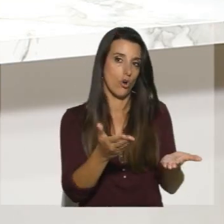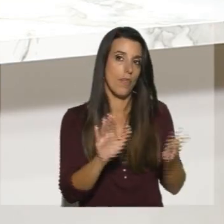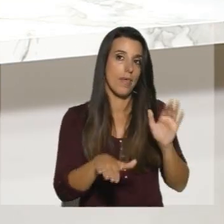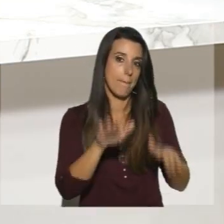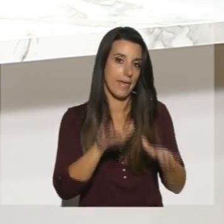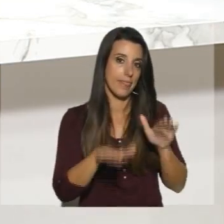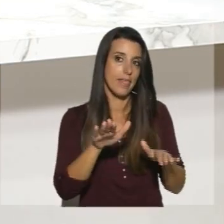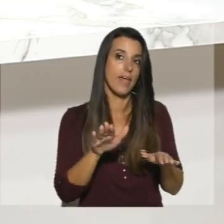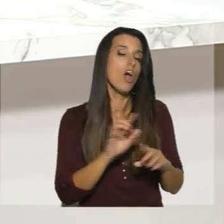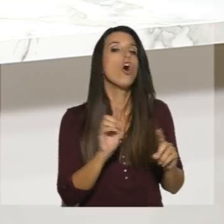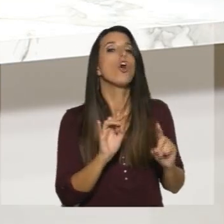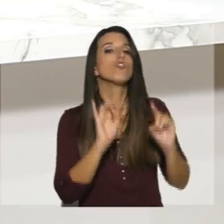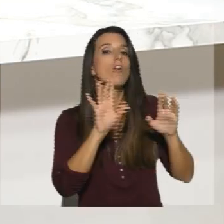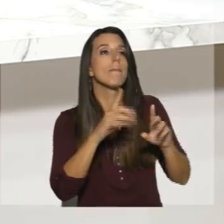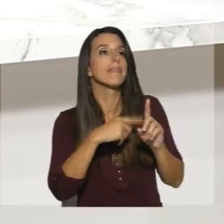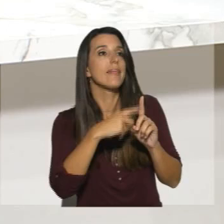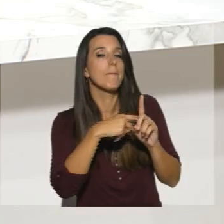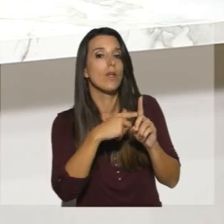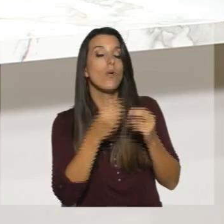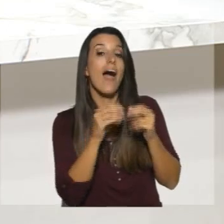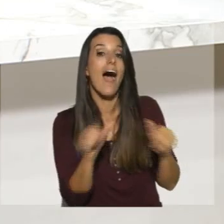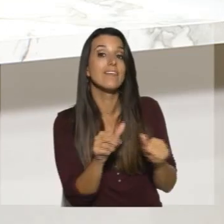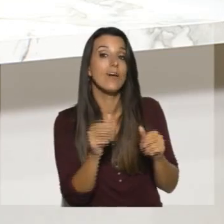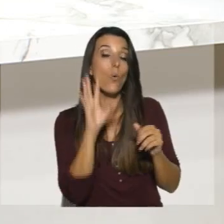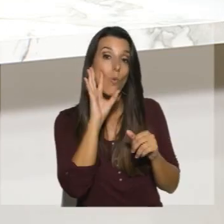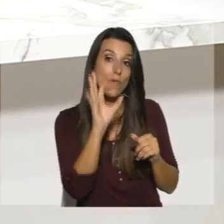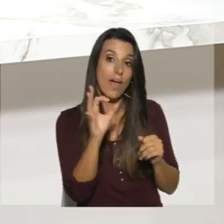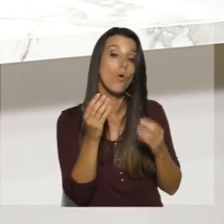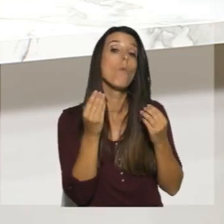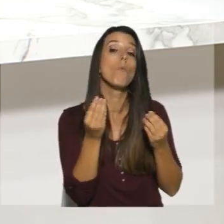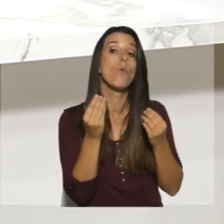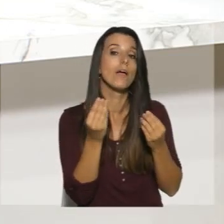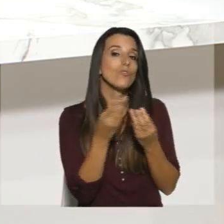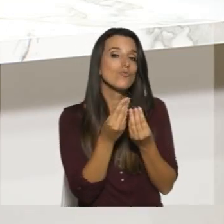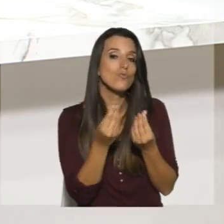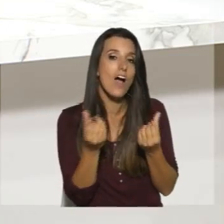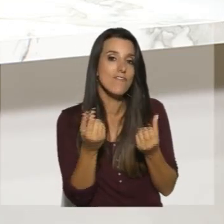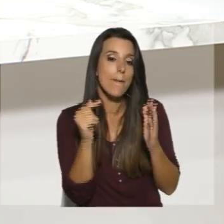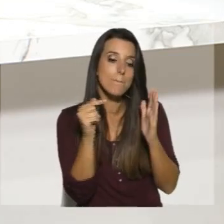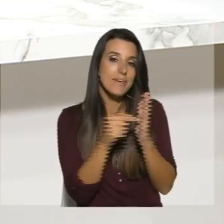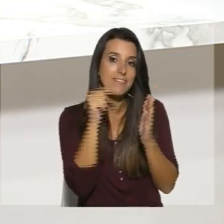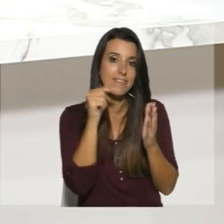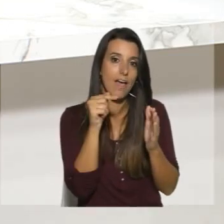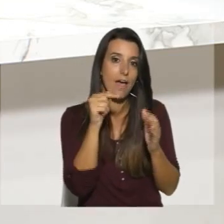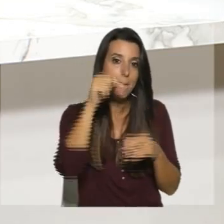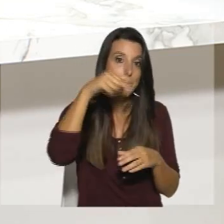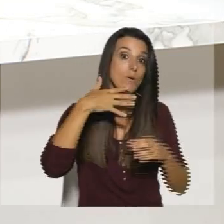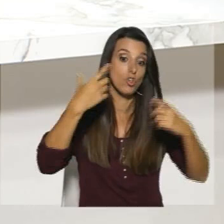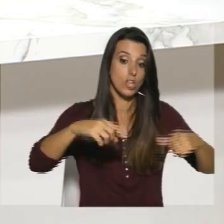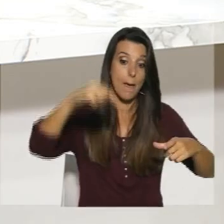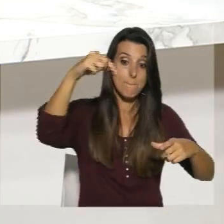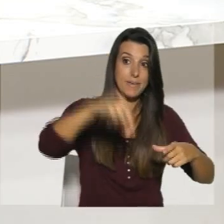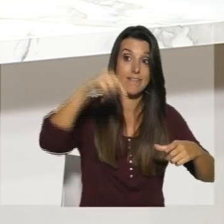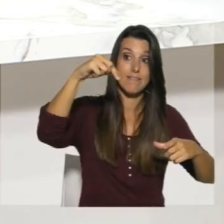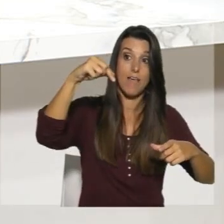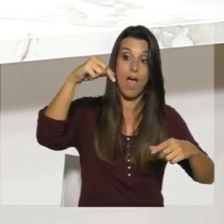¿viste? No solo de la temperatura. ¿Qué tenés que hacer? Tenés que tener cuidado porque es muy tiernita. Vos la pinchás en el medio. Cuando lo pinchaste en el medio y ves que está. Ya